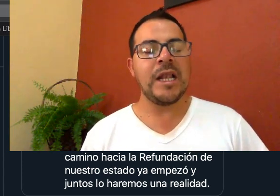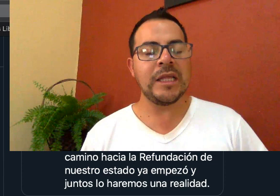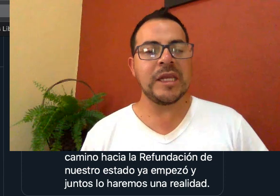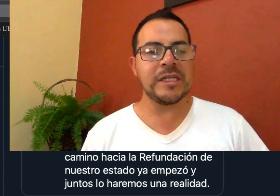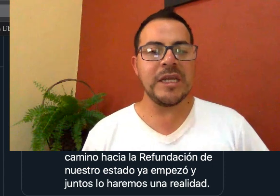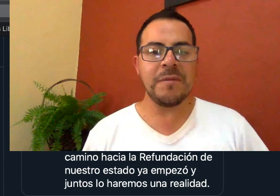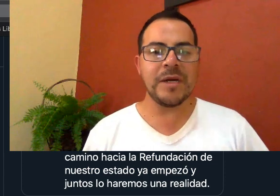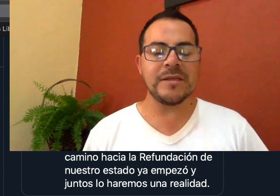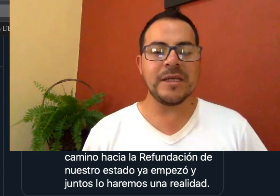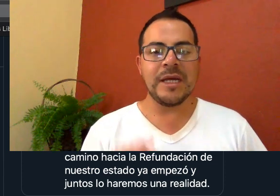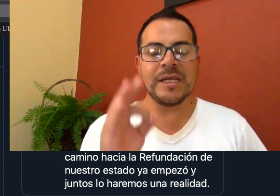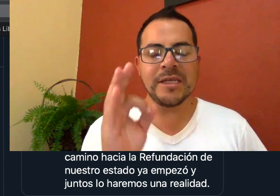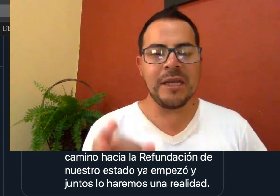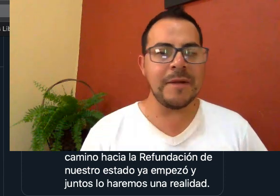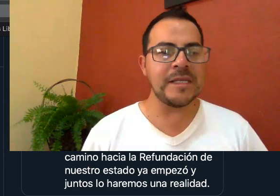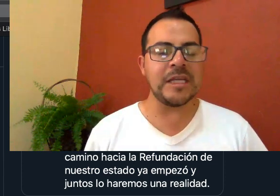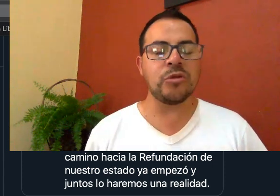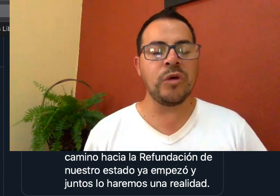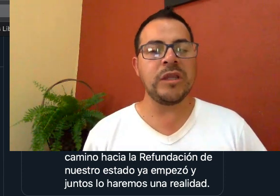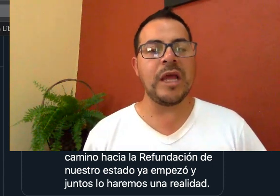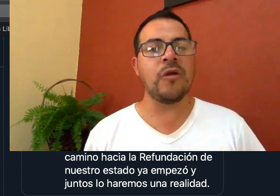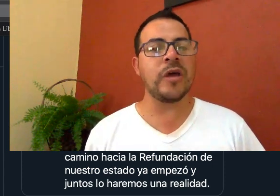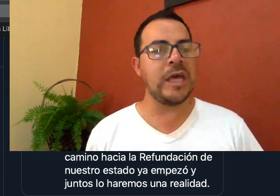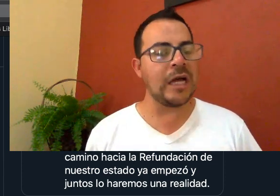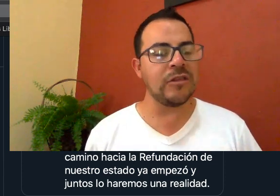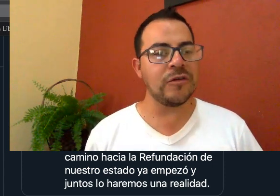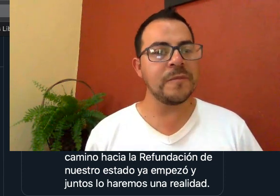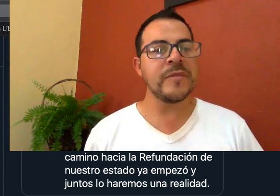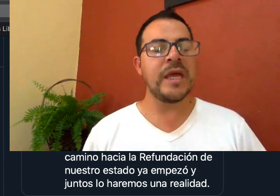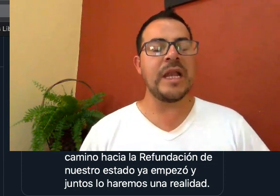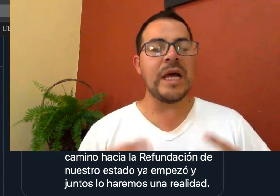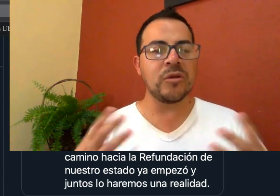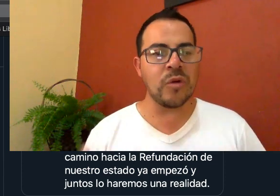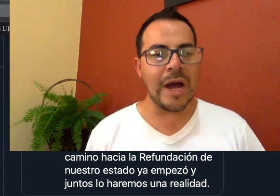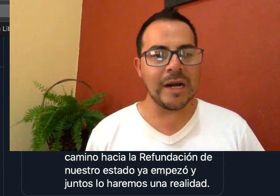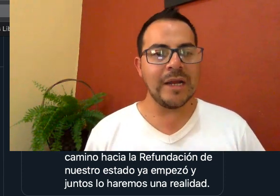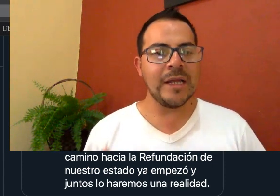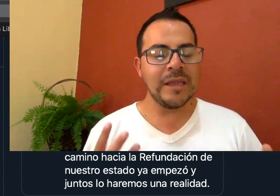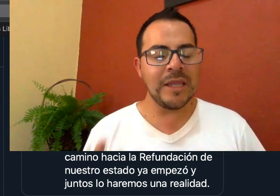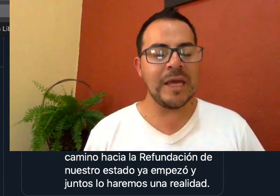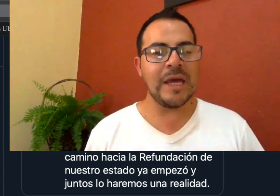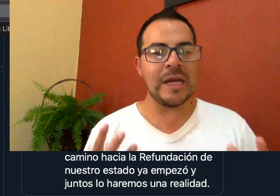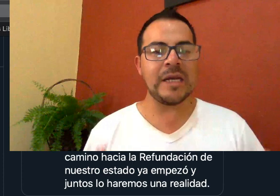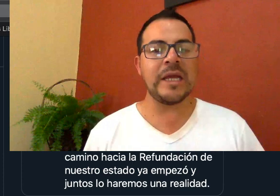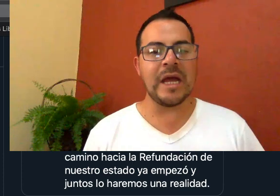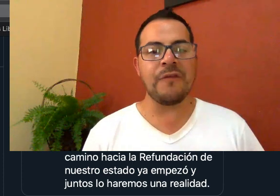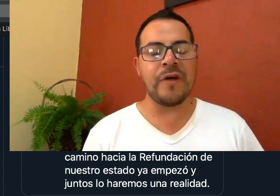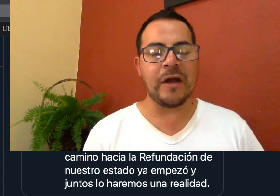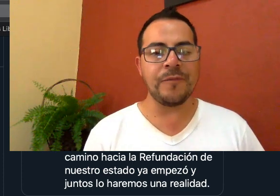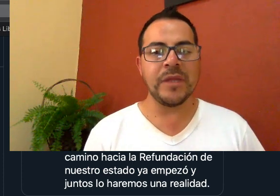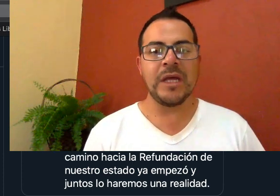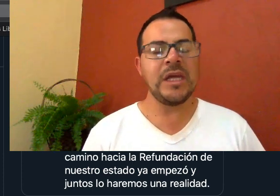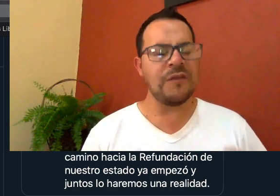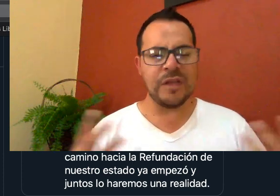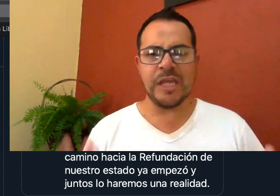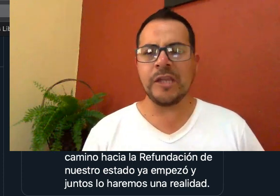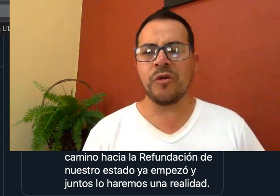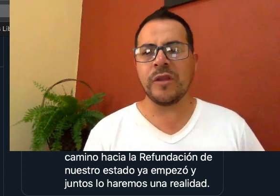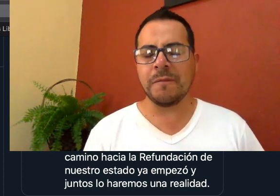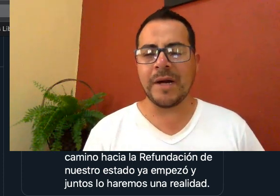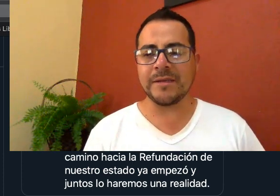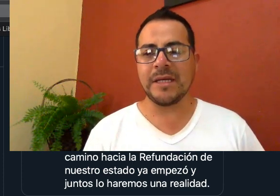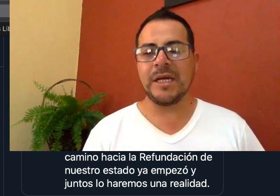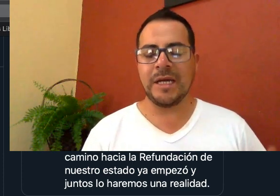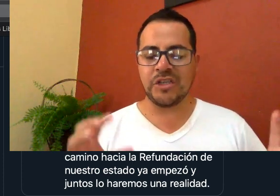revista Letras Libres, escribe este tuit elogiando el actuar de Enrique Alfaro y